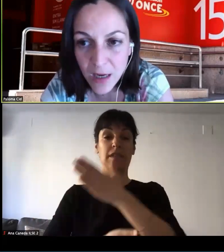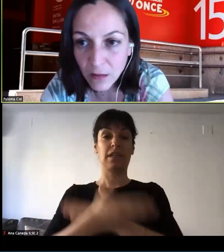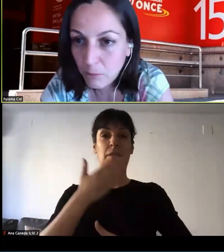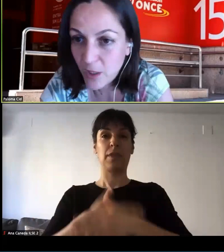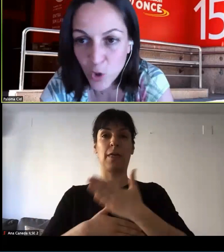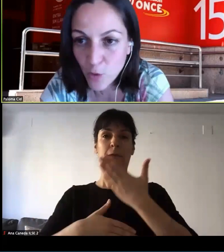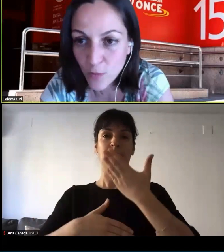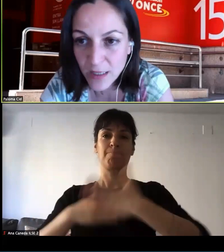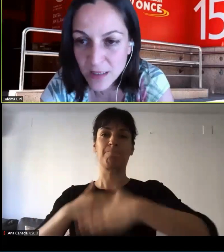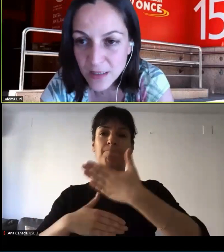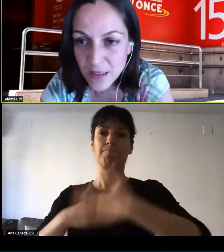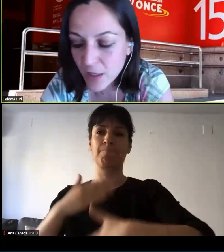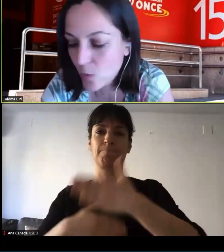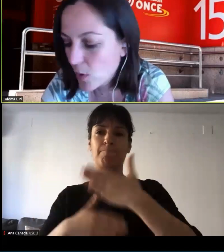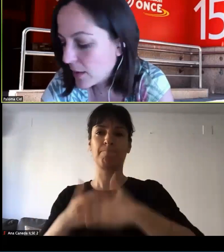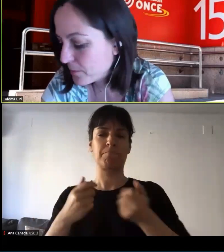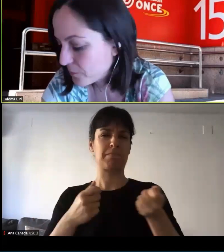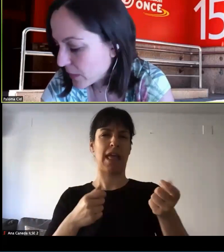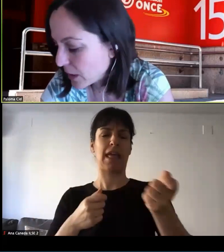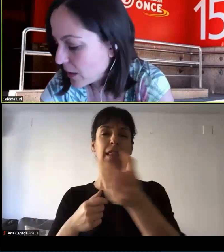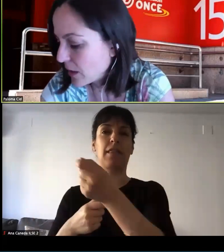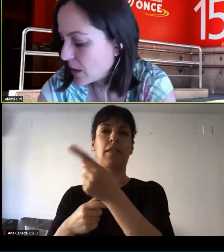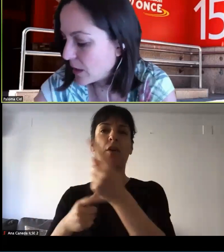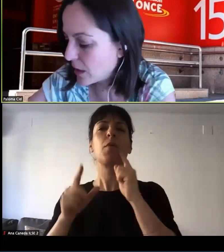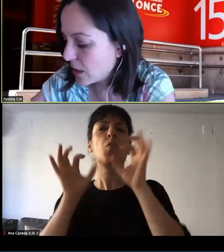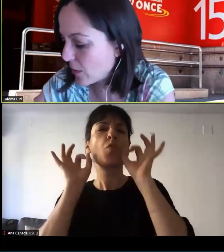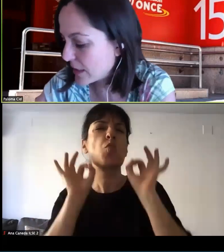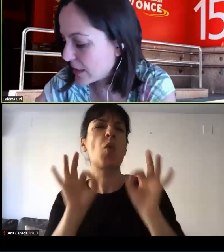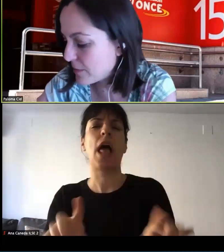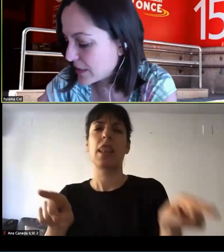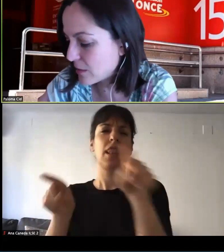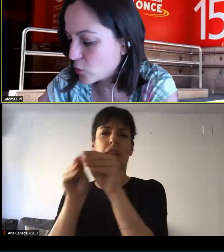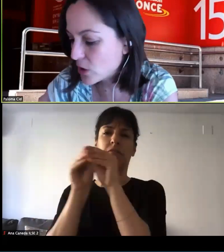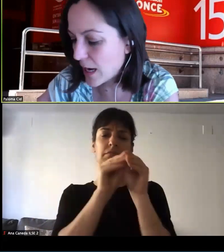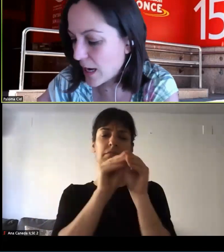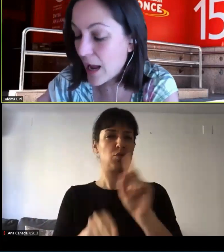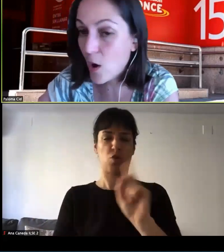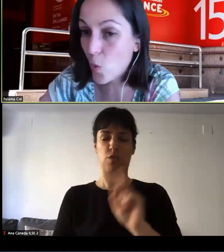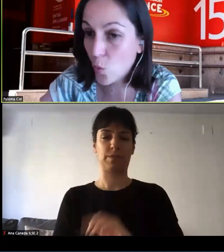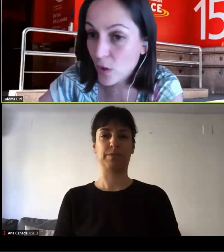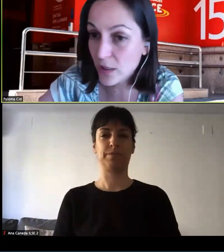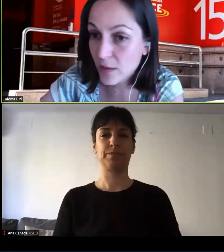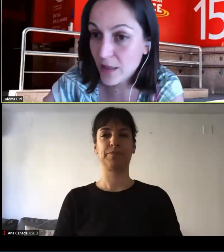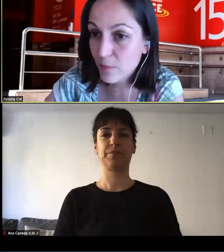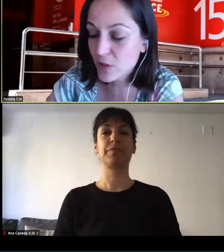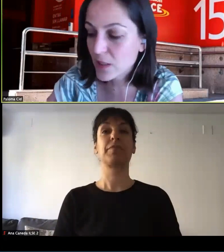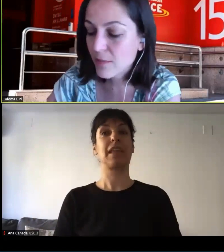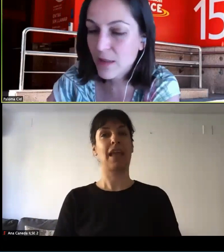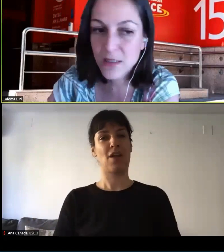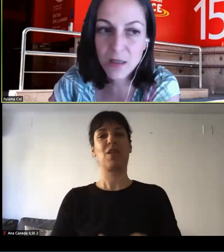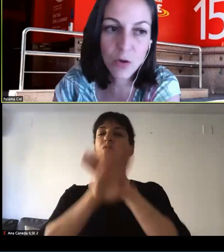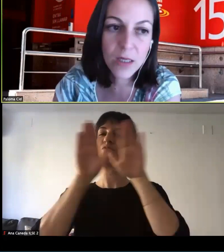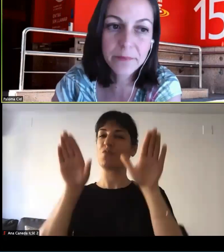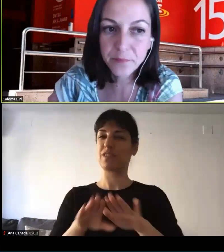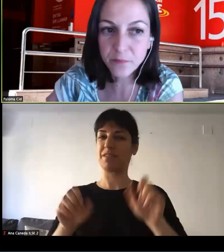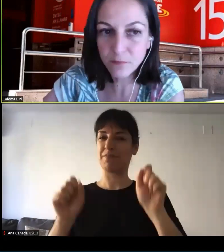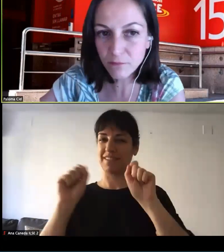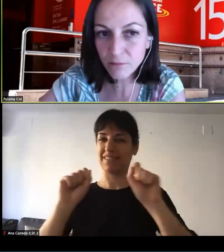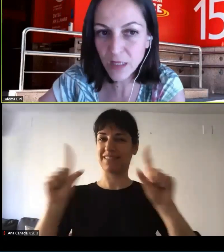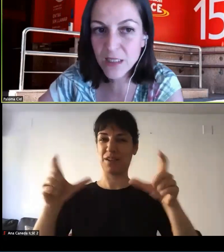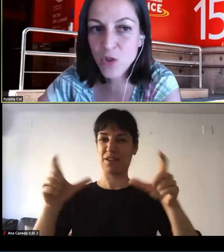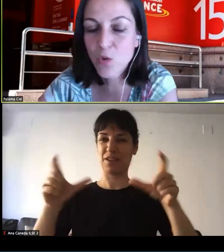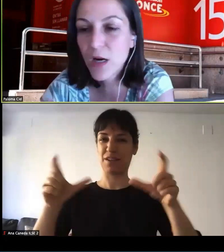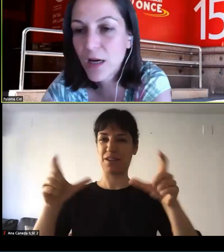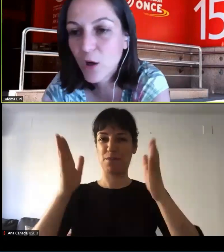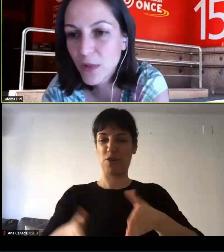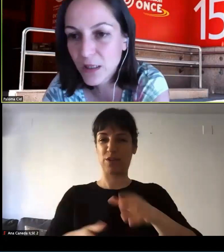similar, pero no van a ser siempre igual. Y ahora sí pasamos a la última diapositiva de este bloque,